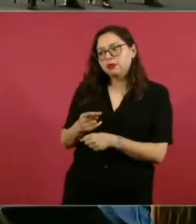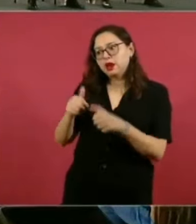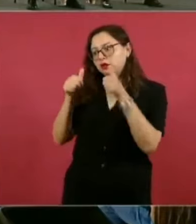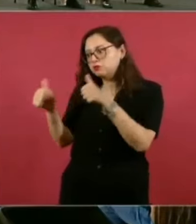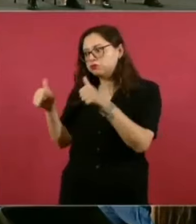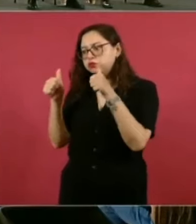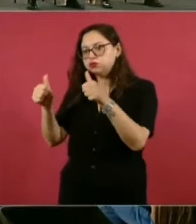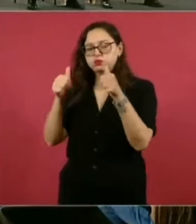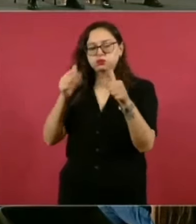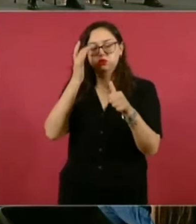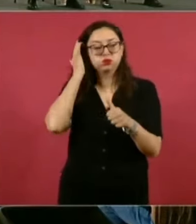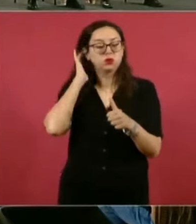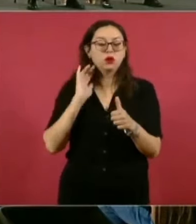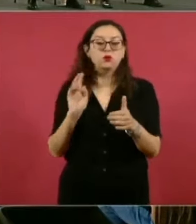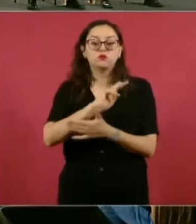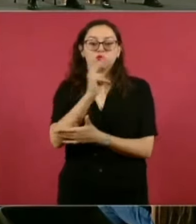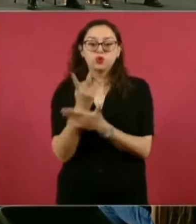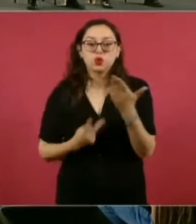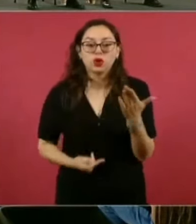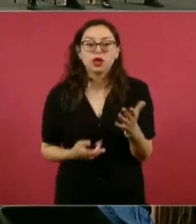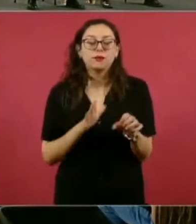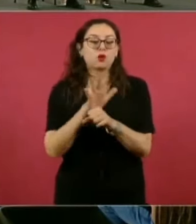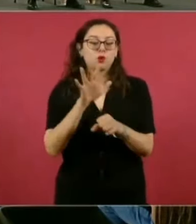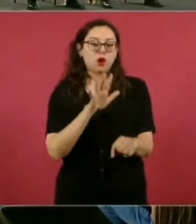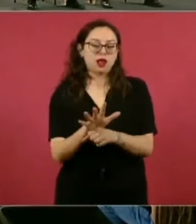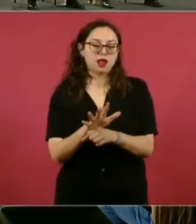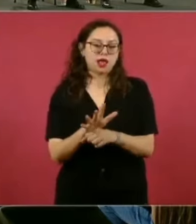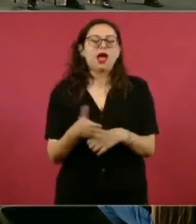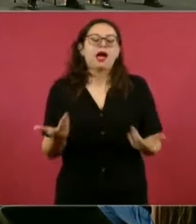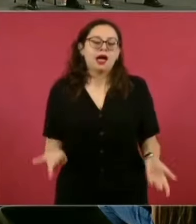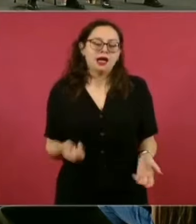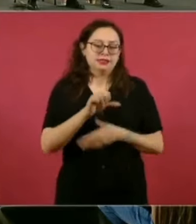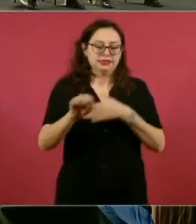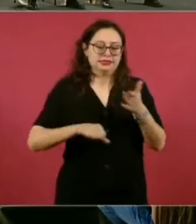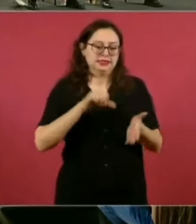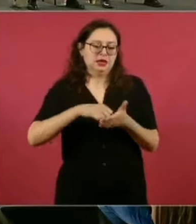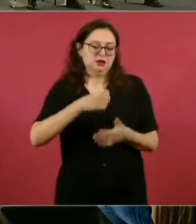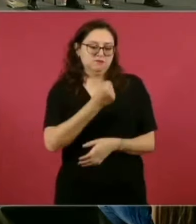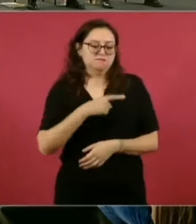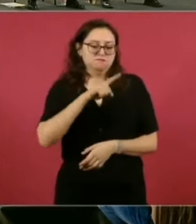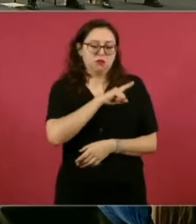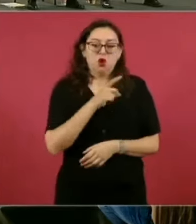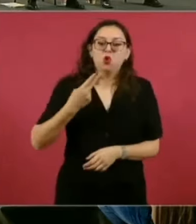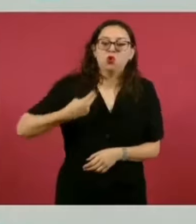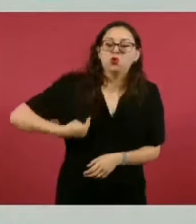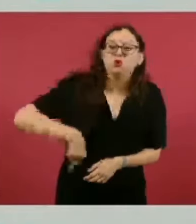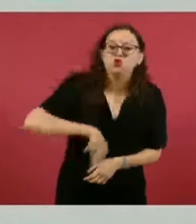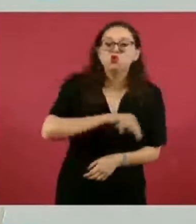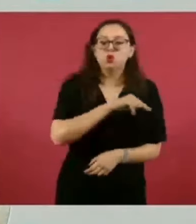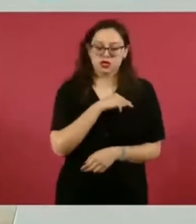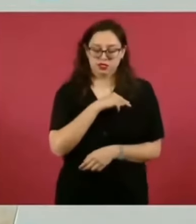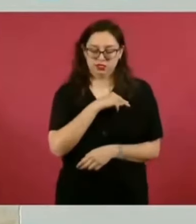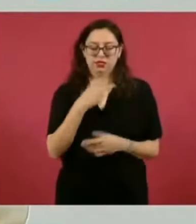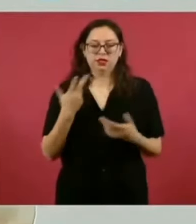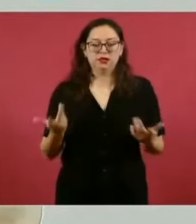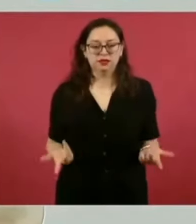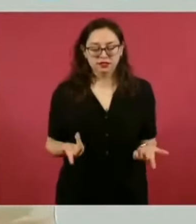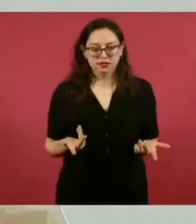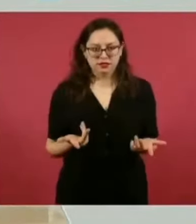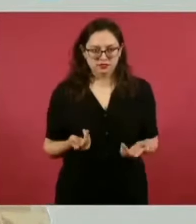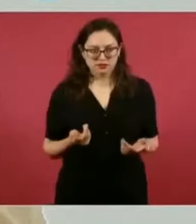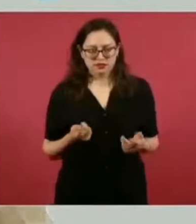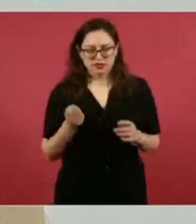se diseñó el programa de La Clínica es Nuestra, un programa en donde es la población la que